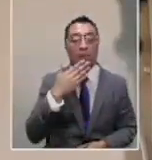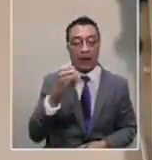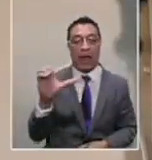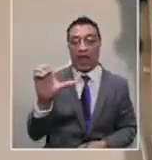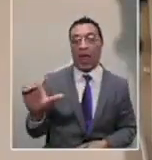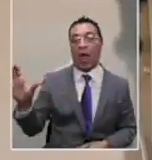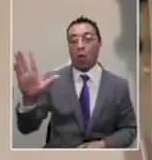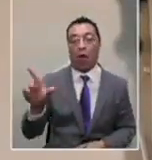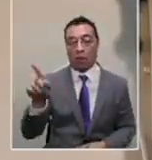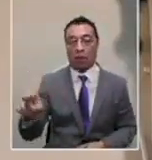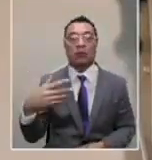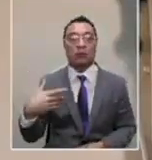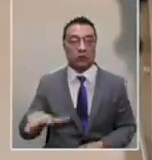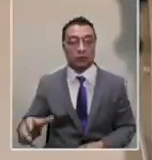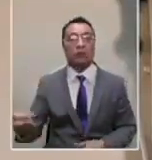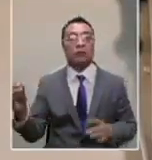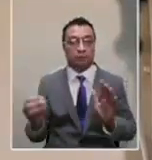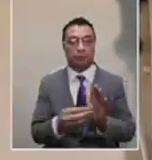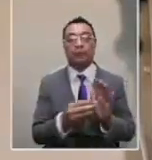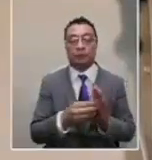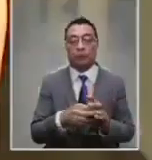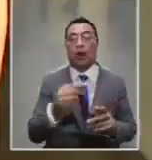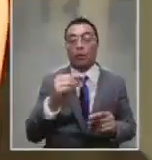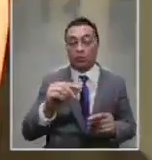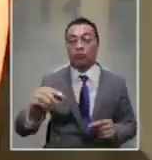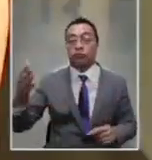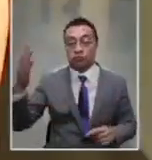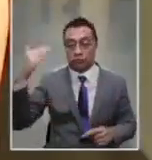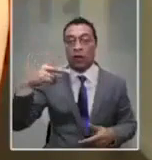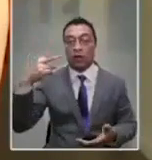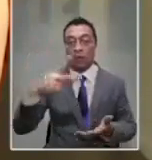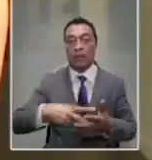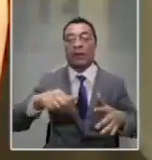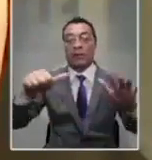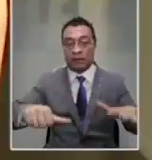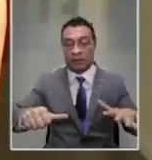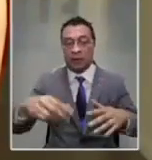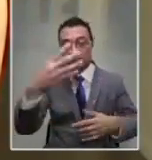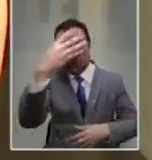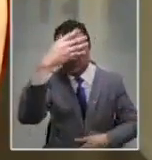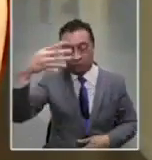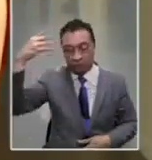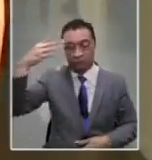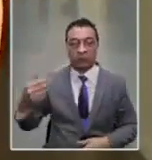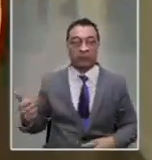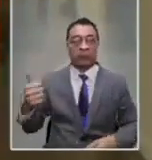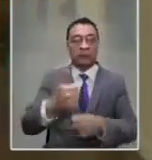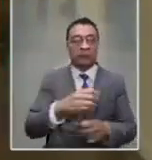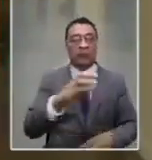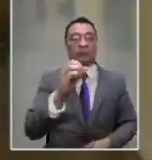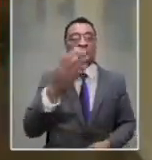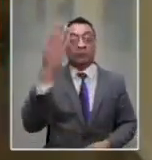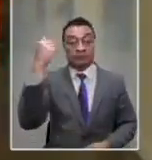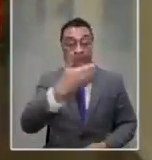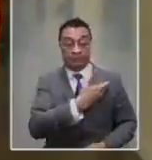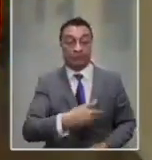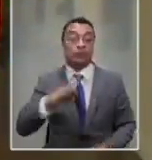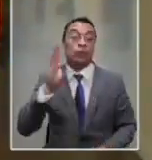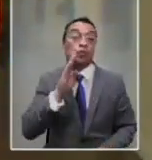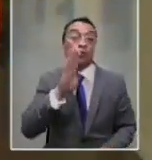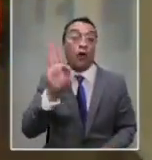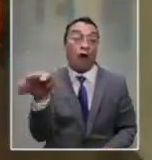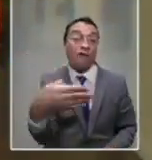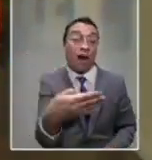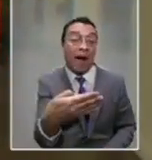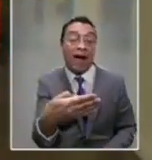también en Europa, que se vienen implementando, no son recientes, desde el 2016 con la elección de Trump. En la época de Obama también se